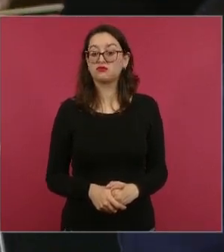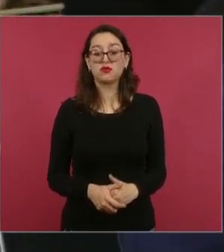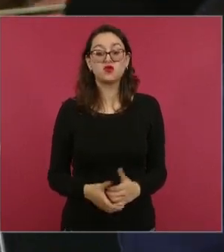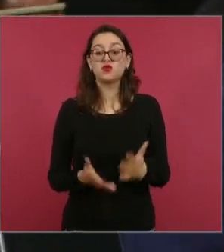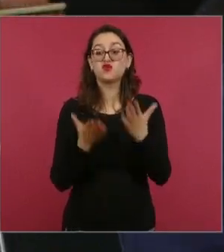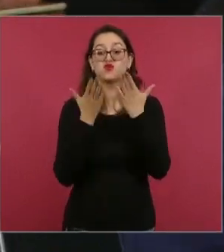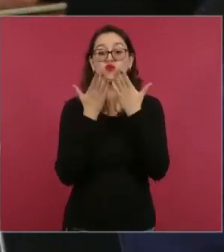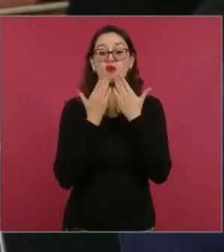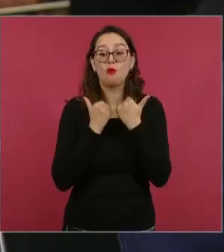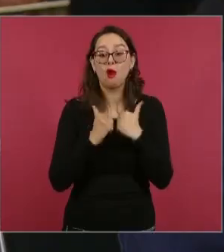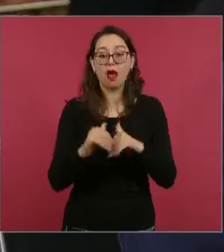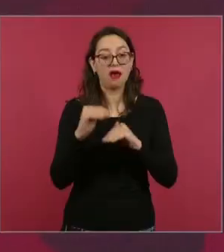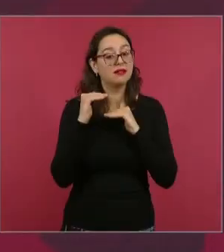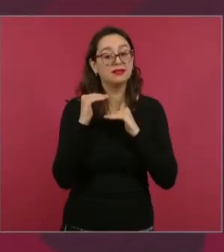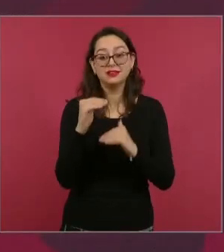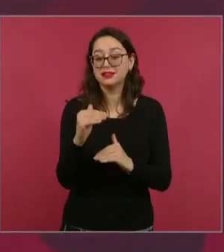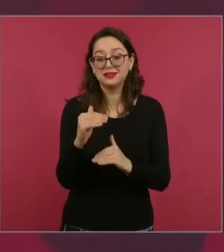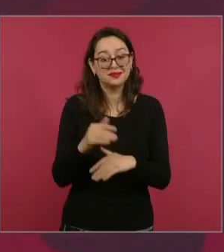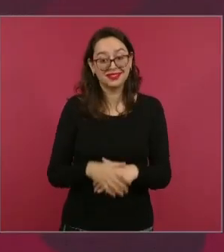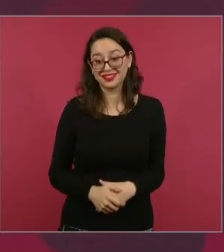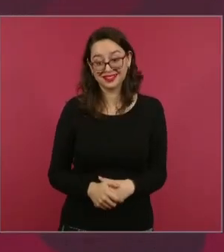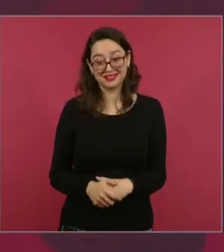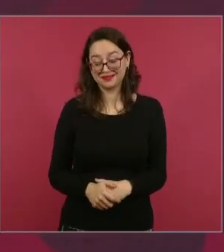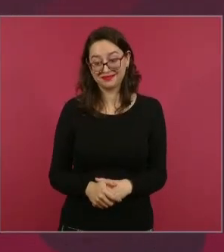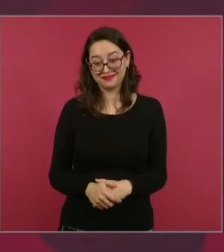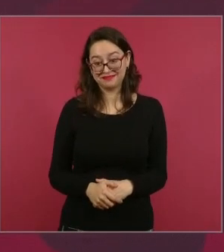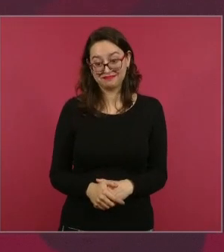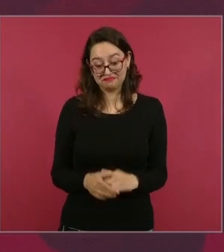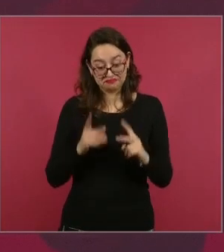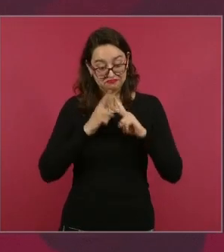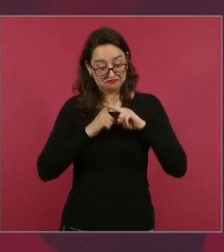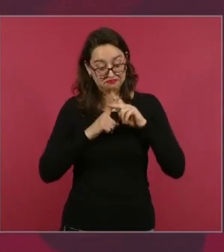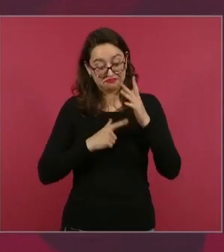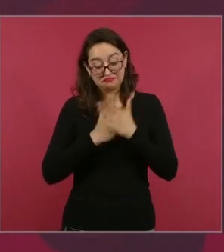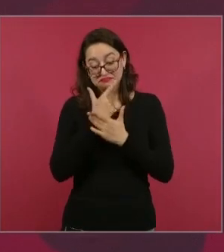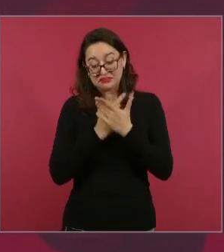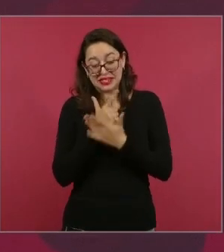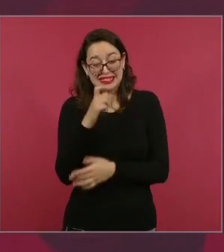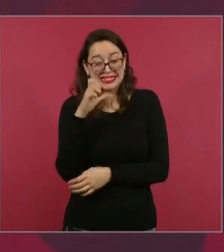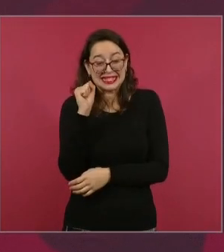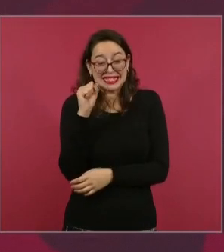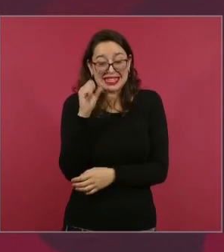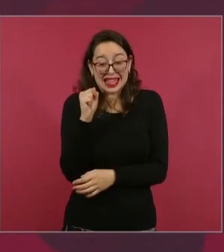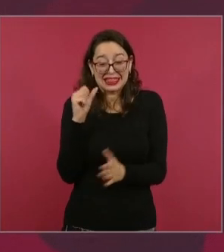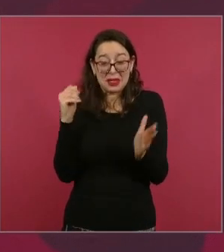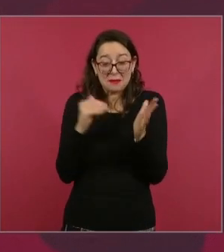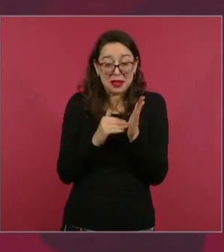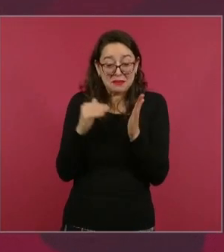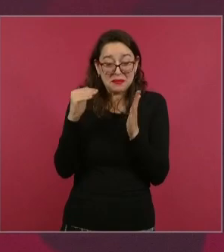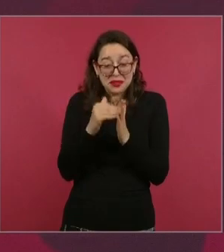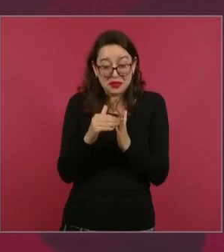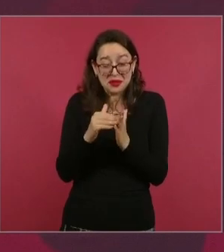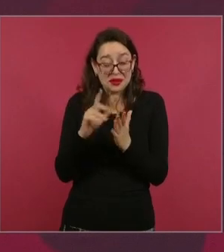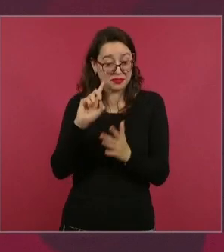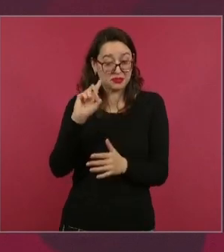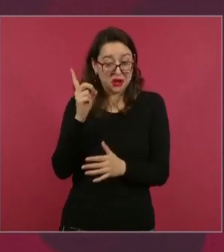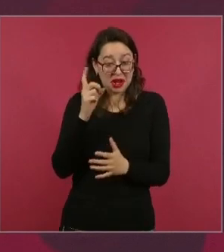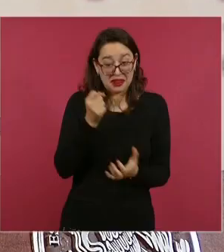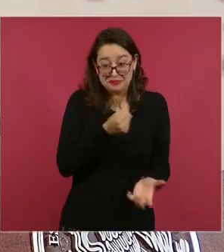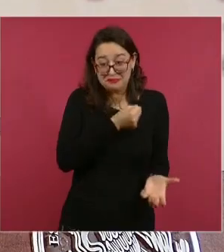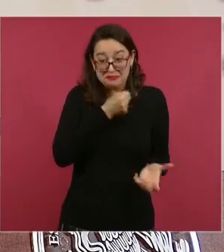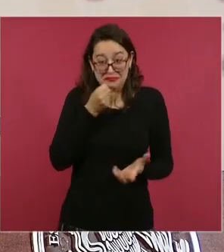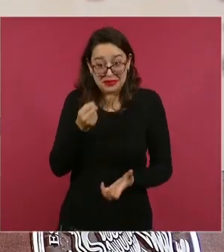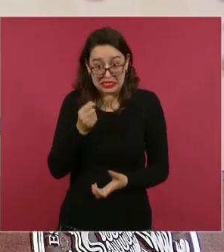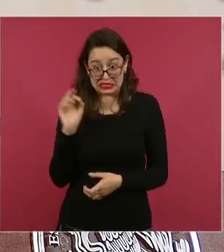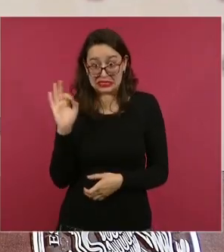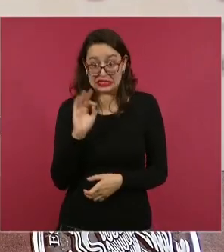límite Este es un estimado de más de 60,000 millones pero si se requiere